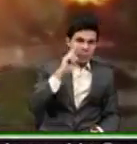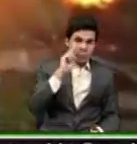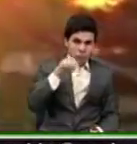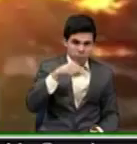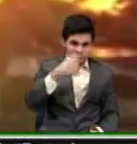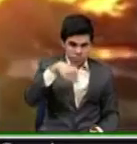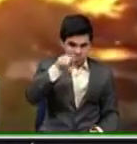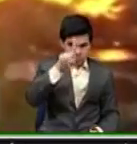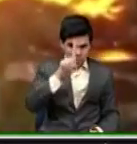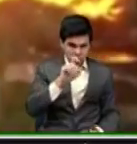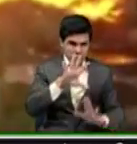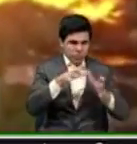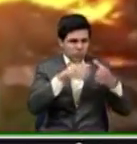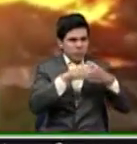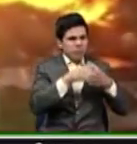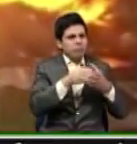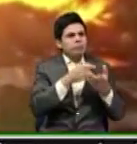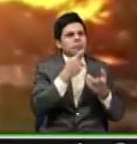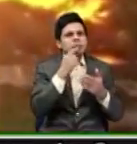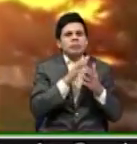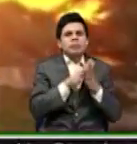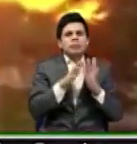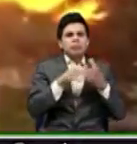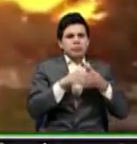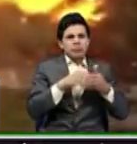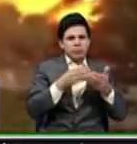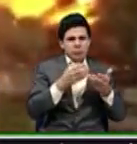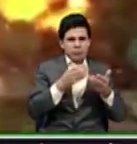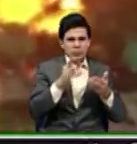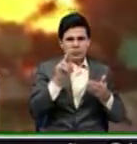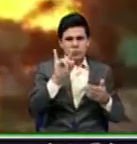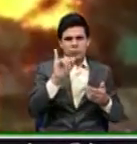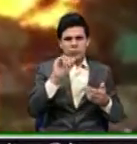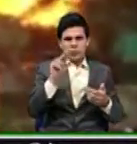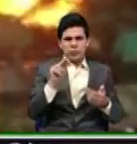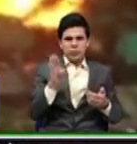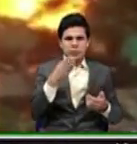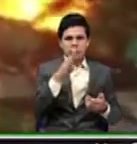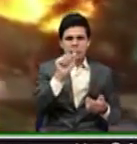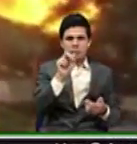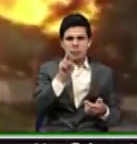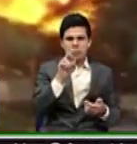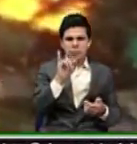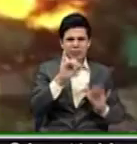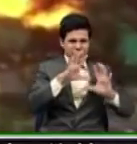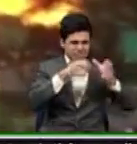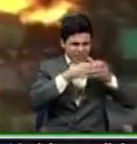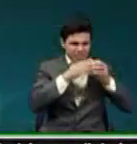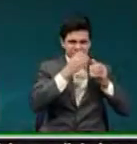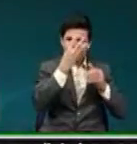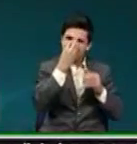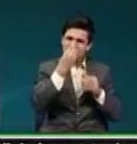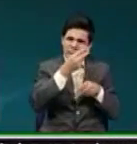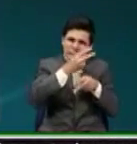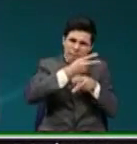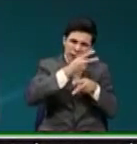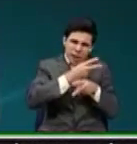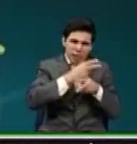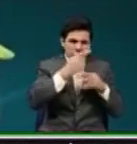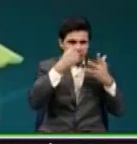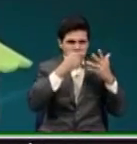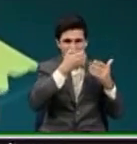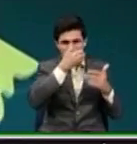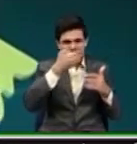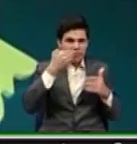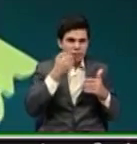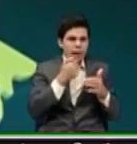tarde, cuando según las autoridades integrantes de la columna móvil Ruiz Barí, en coordinación con la compañía Milicia Resistencia Catatumbo de la